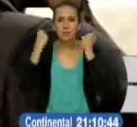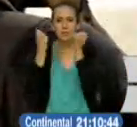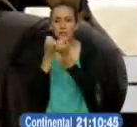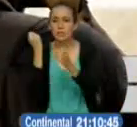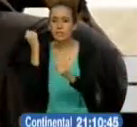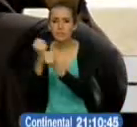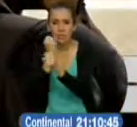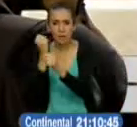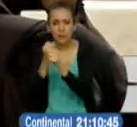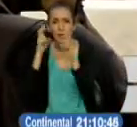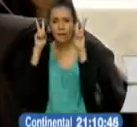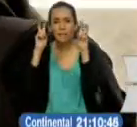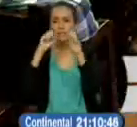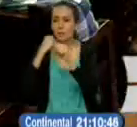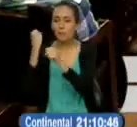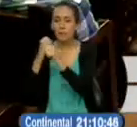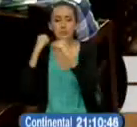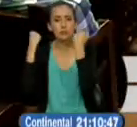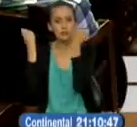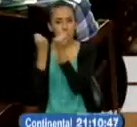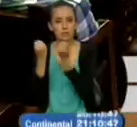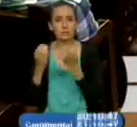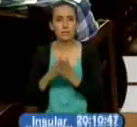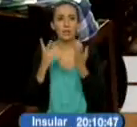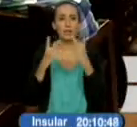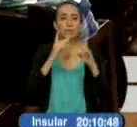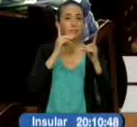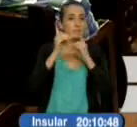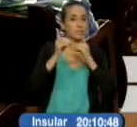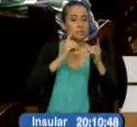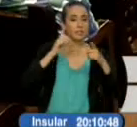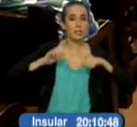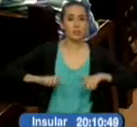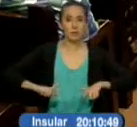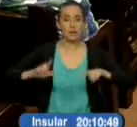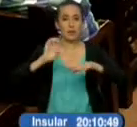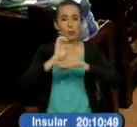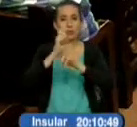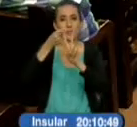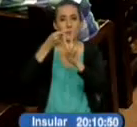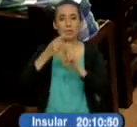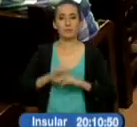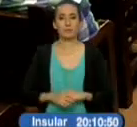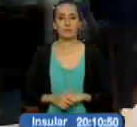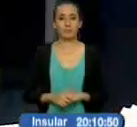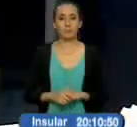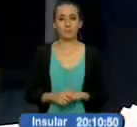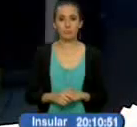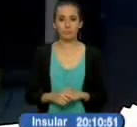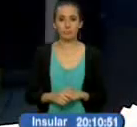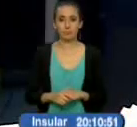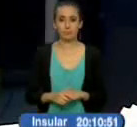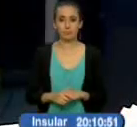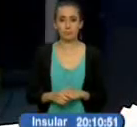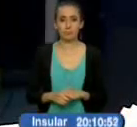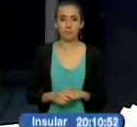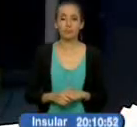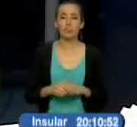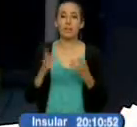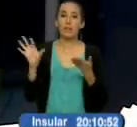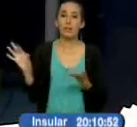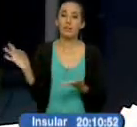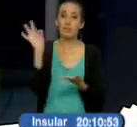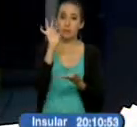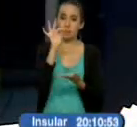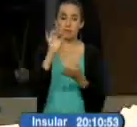ocurre como resultado del proceso de diálogo convocado por el mandatario Lenín Moreno. Fanny Lara, Ecuador TV. Mientras tanto, representantes